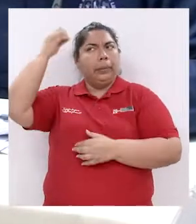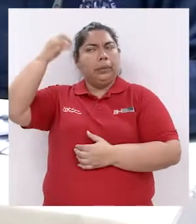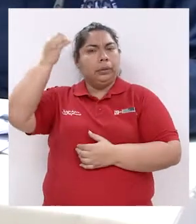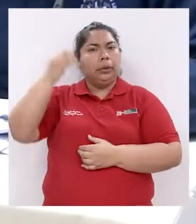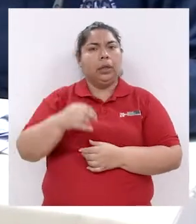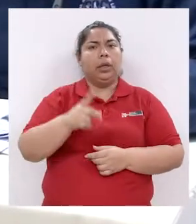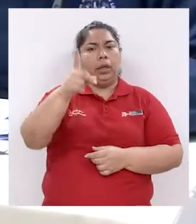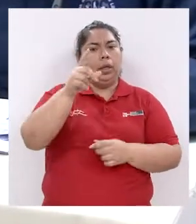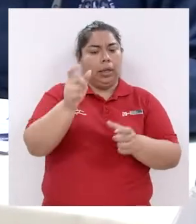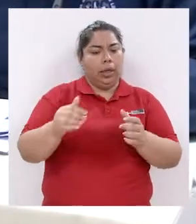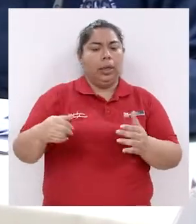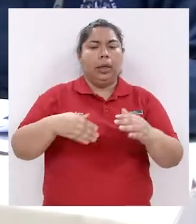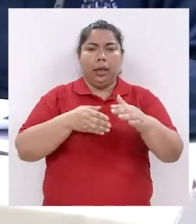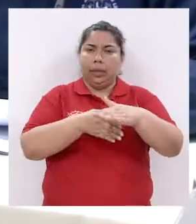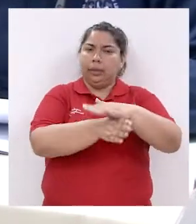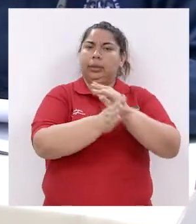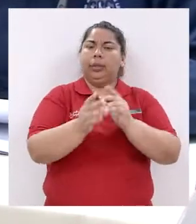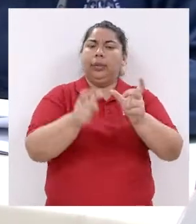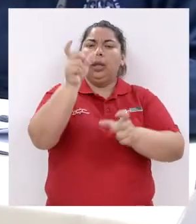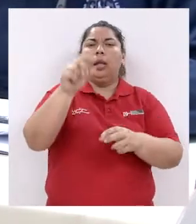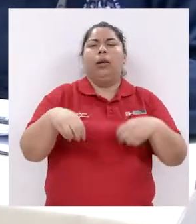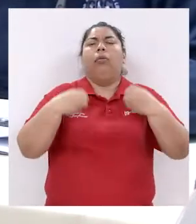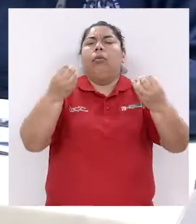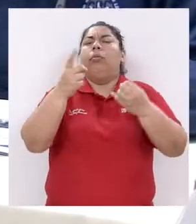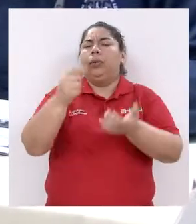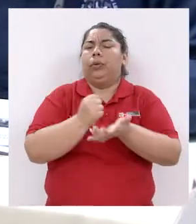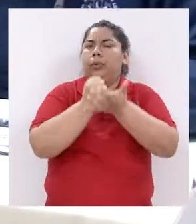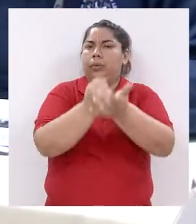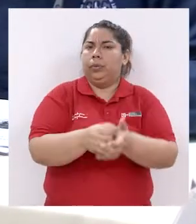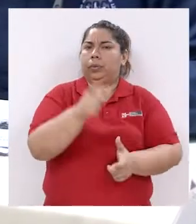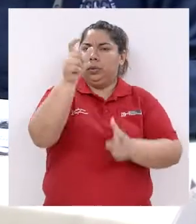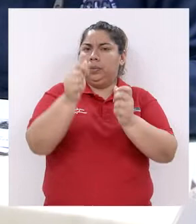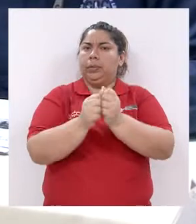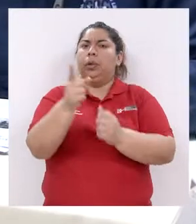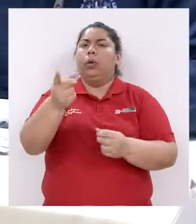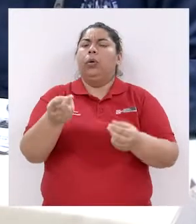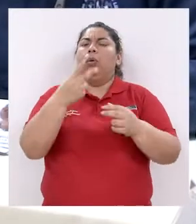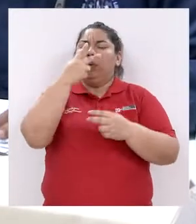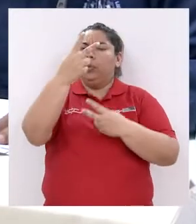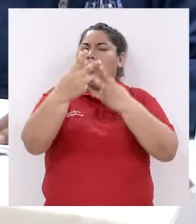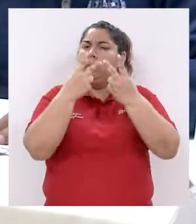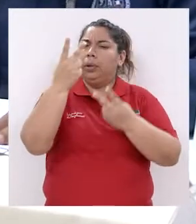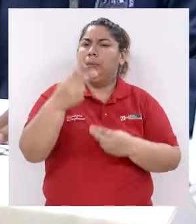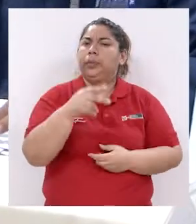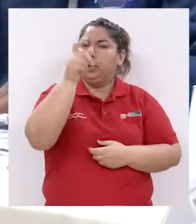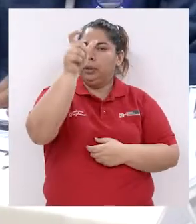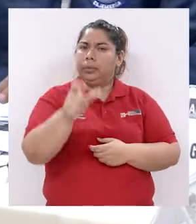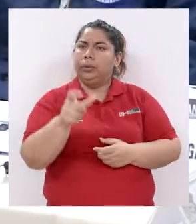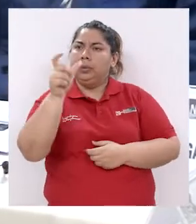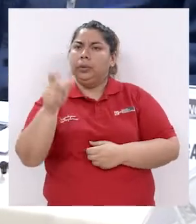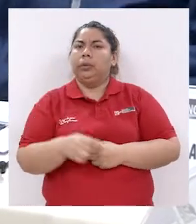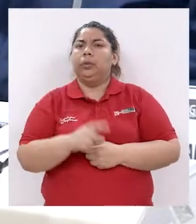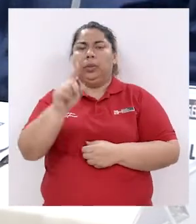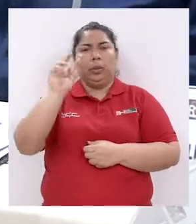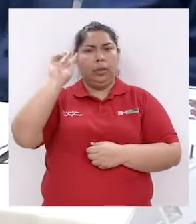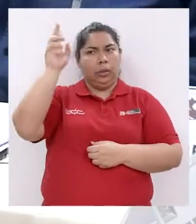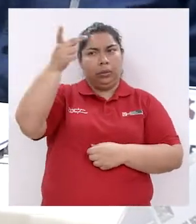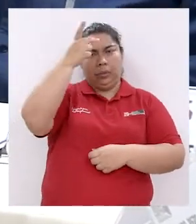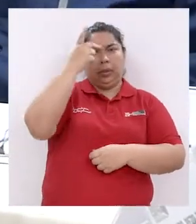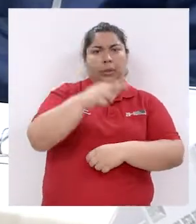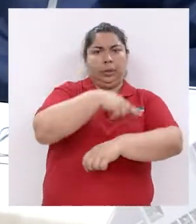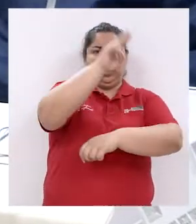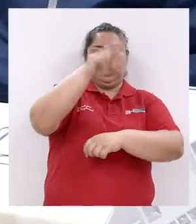en la accesibilidad, cómo favorecemos y cómo nos ponemos a la altura de los